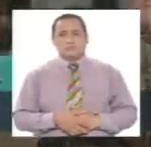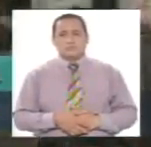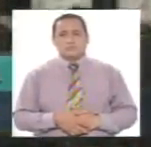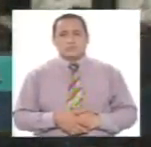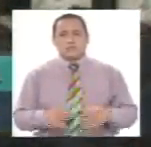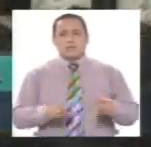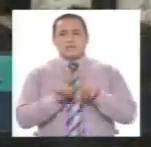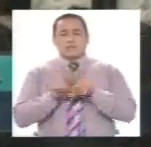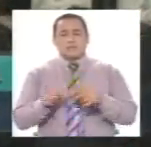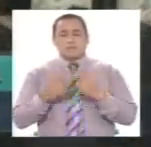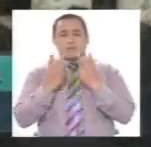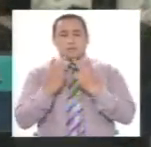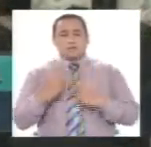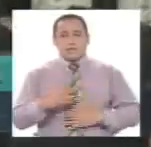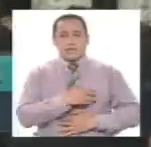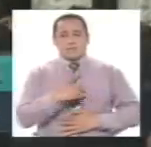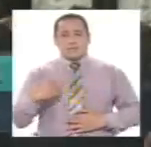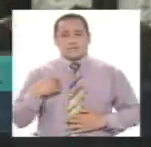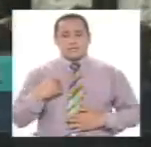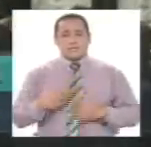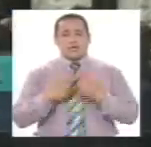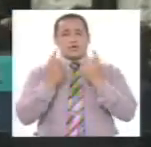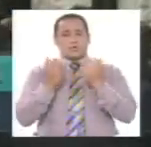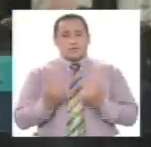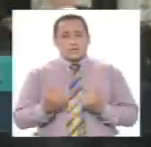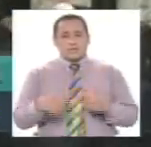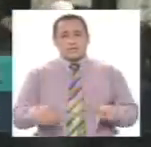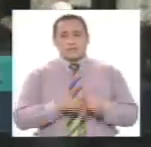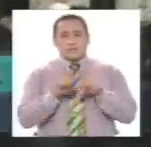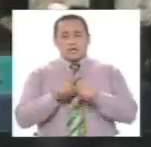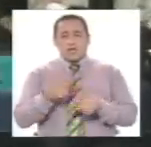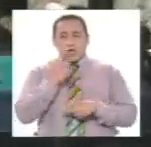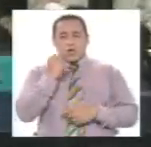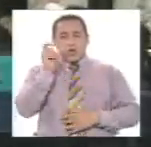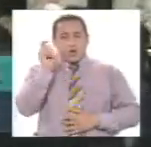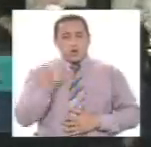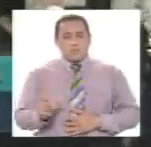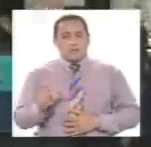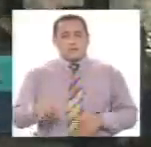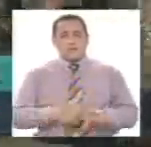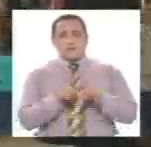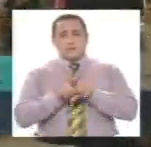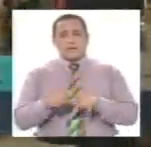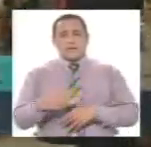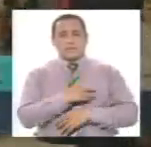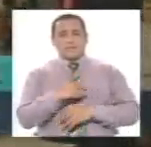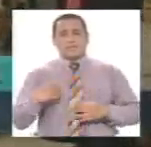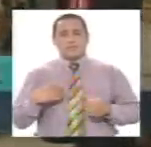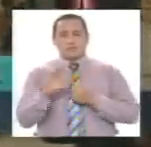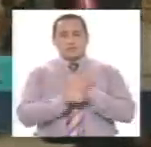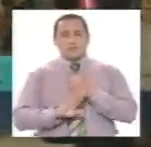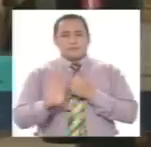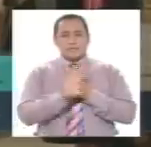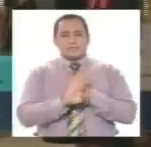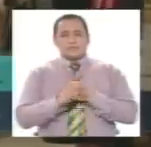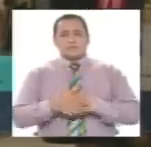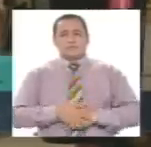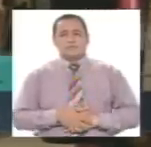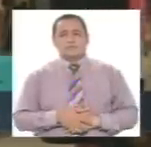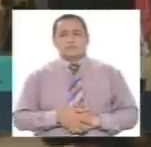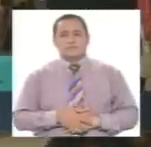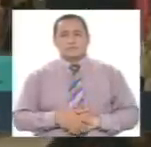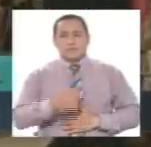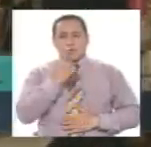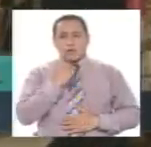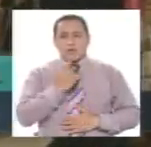Vemos a la canciller de Arribas, al ministro de Economía, Luis Miguel Castilla, al ministro de Defensa,